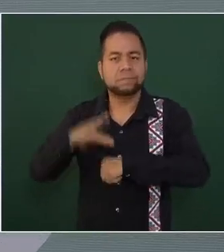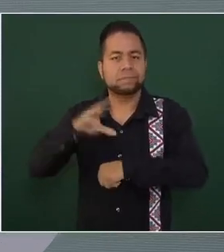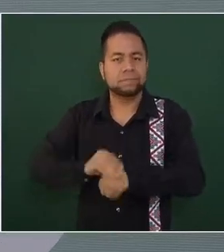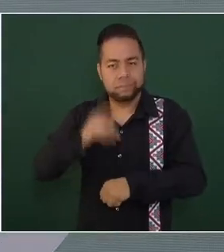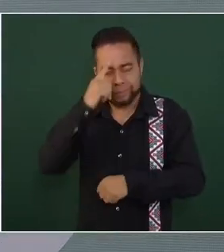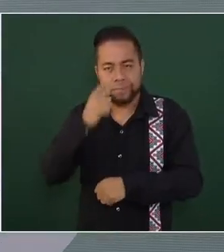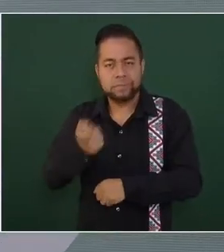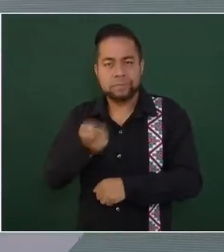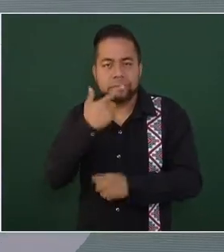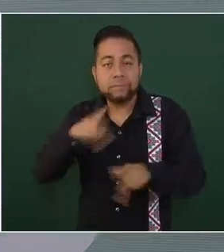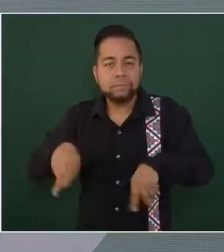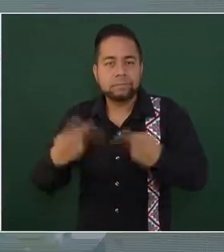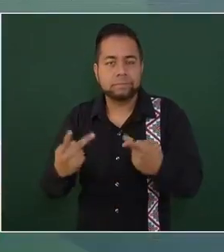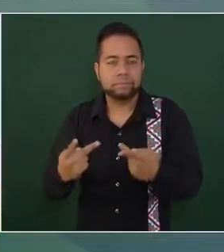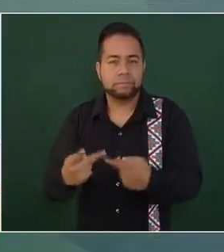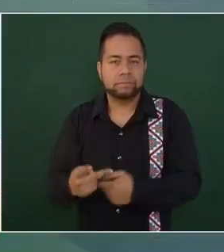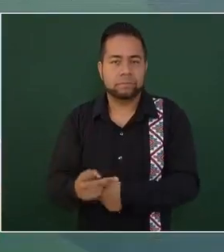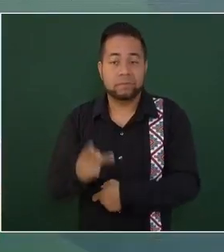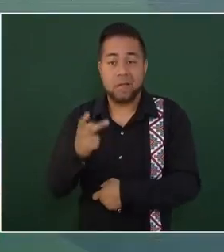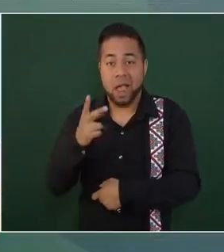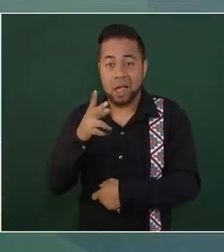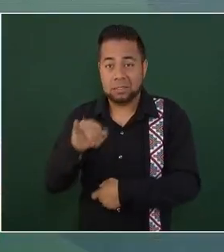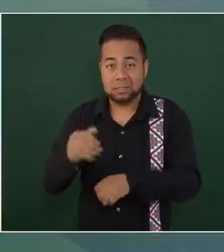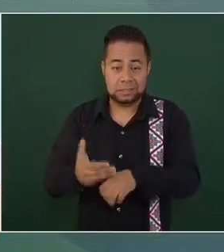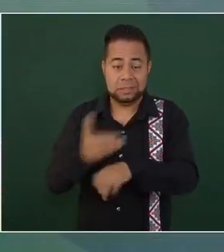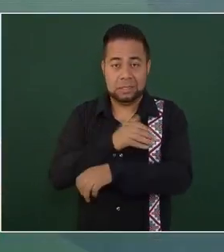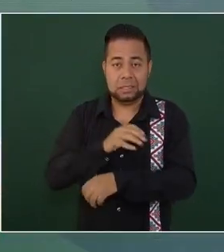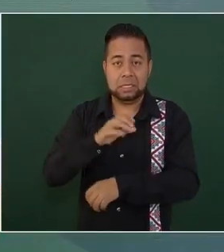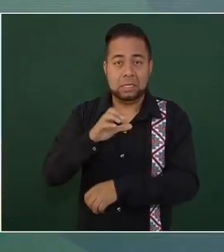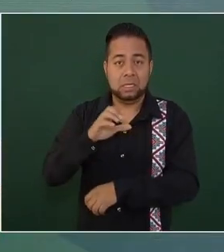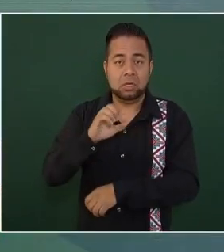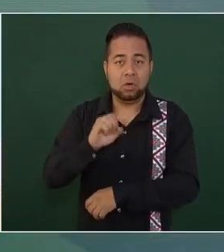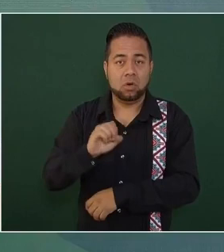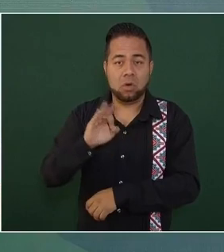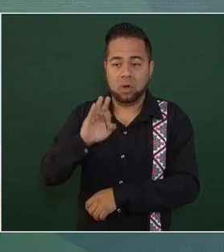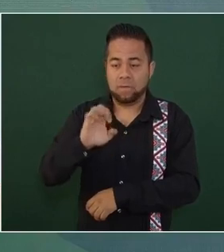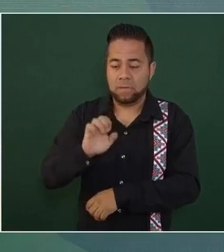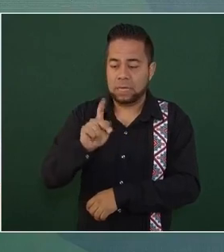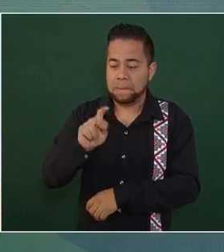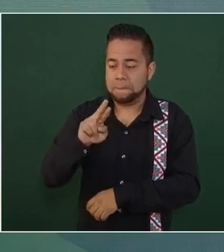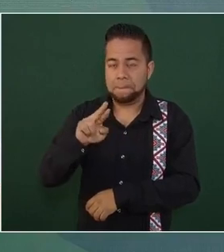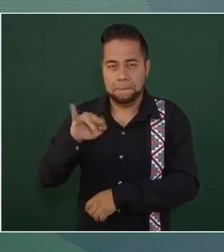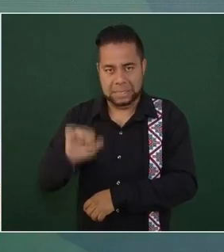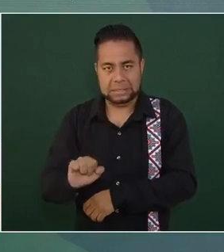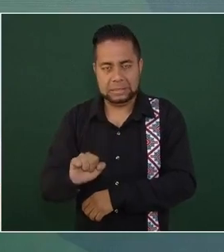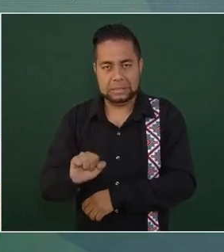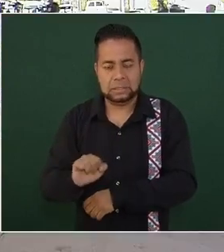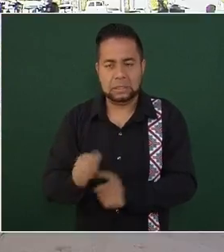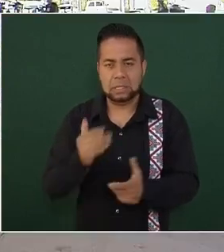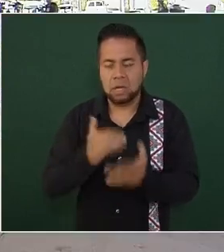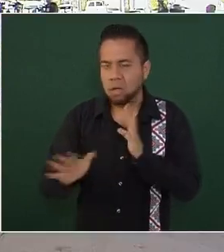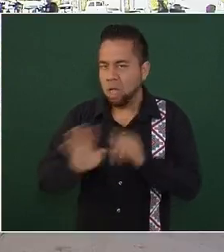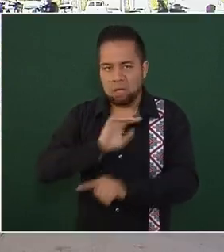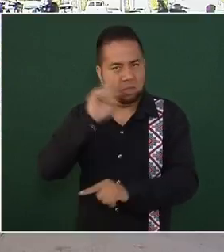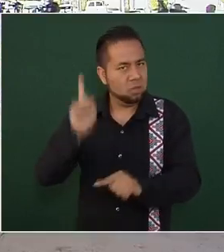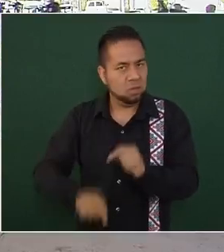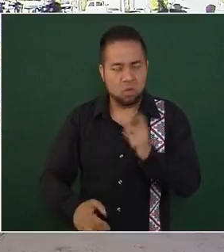así estaba el COFEPRIS ya se limpió